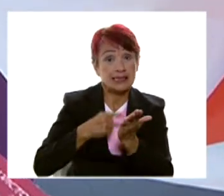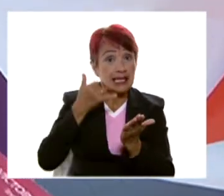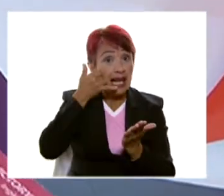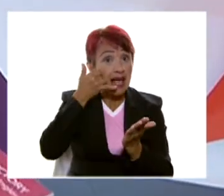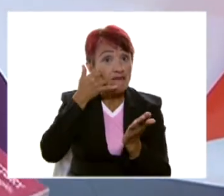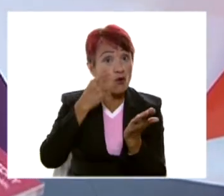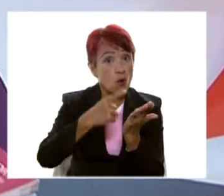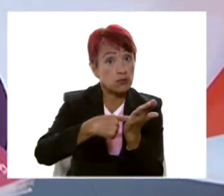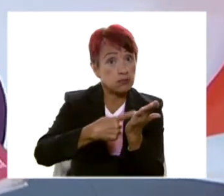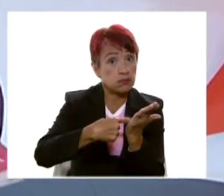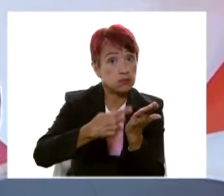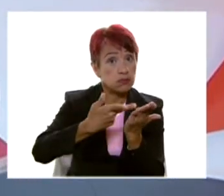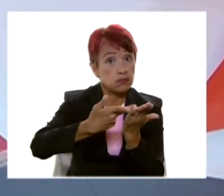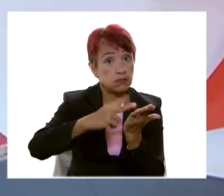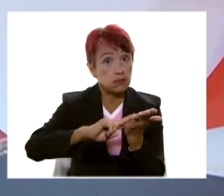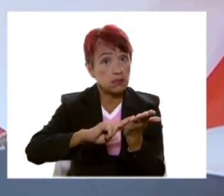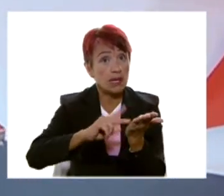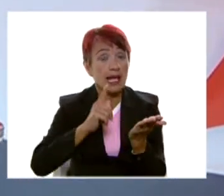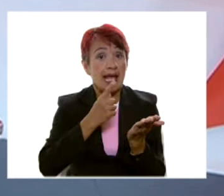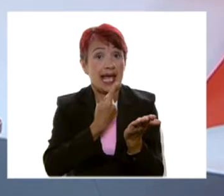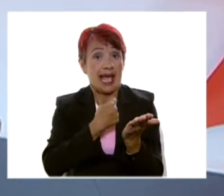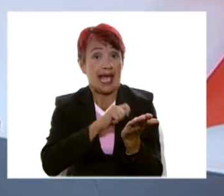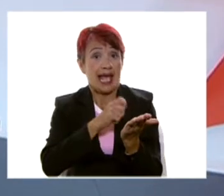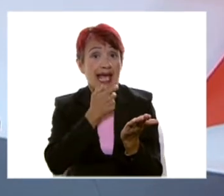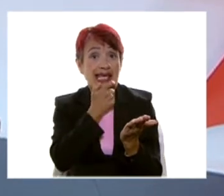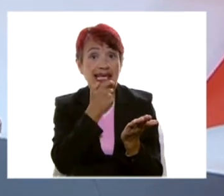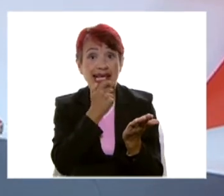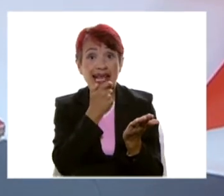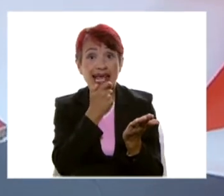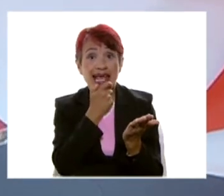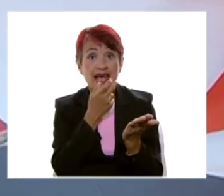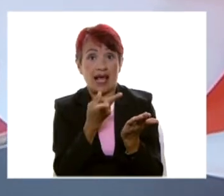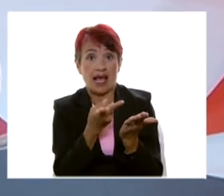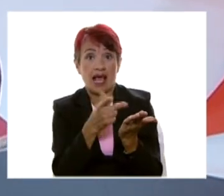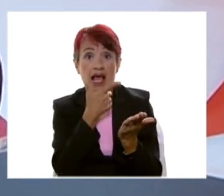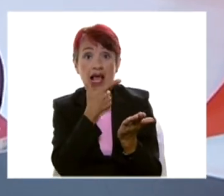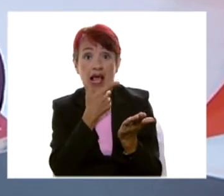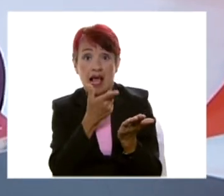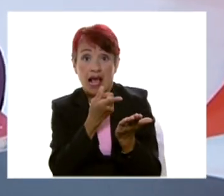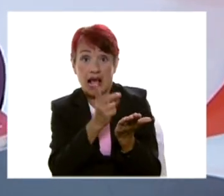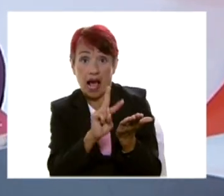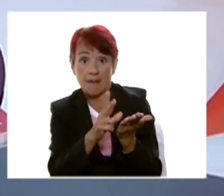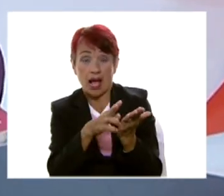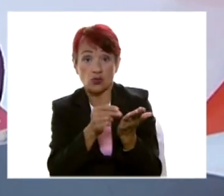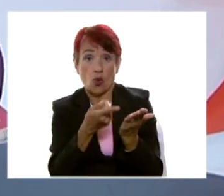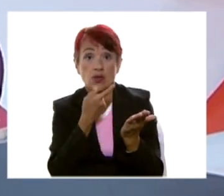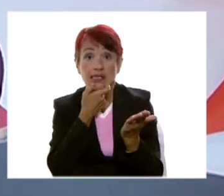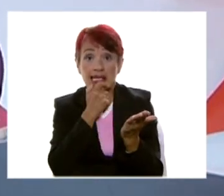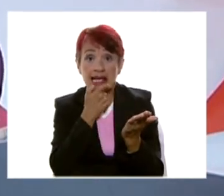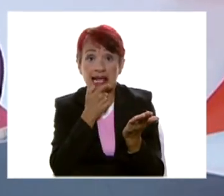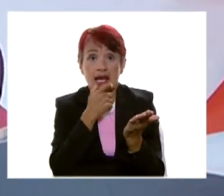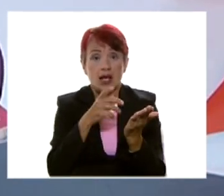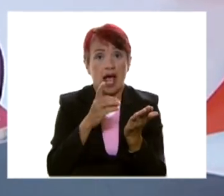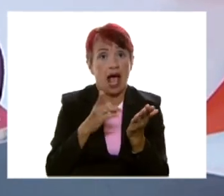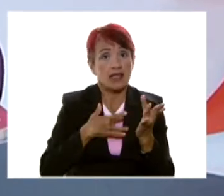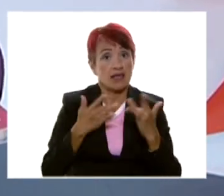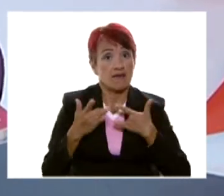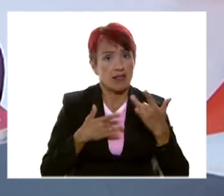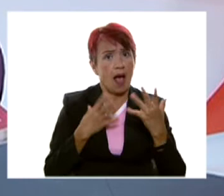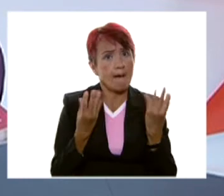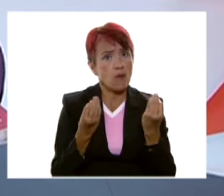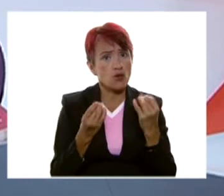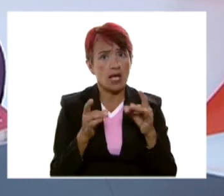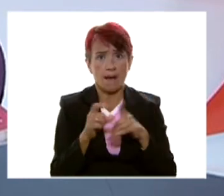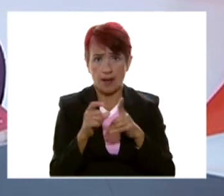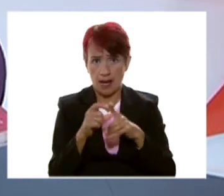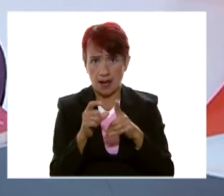cámbienlo de idioma inglés, se van a ir familiarizando con las palabras y van a ver que no es tan difícil cuando nos toque realizar alguna actividad, porque muchas palabras ya